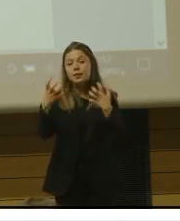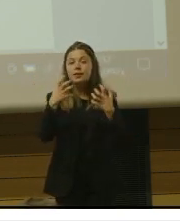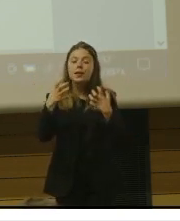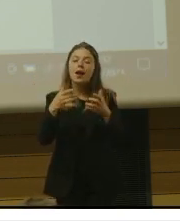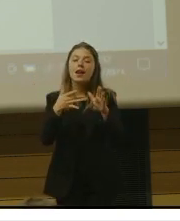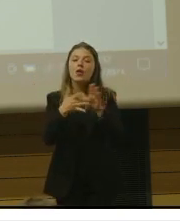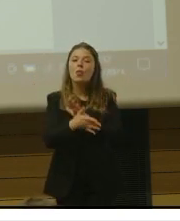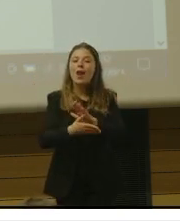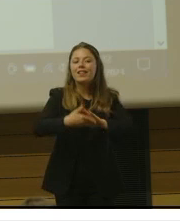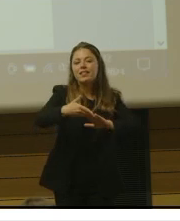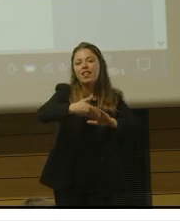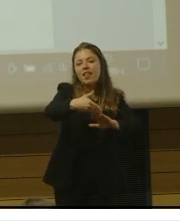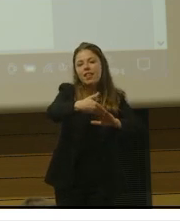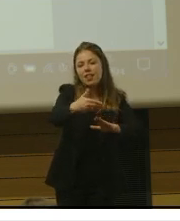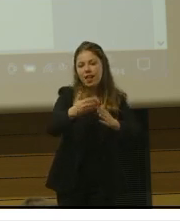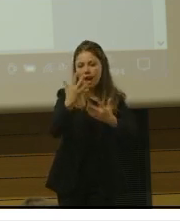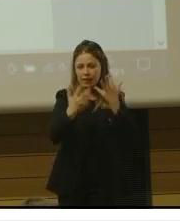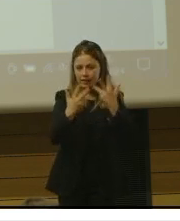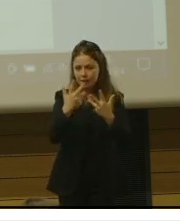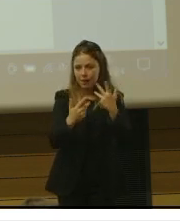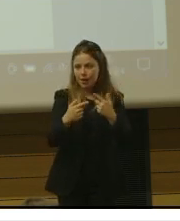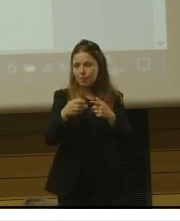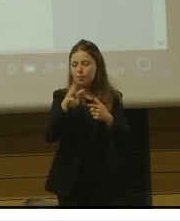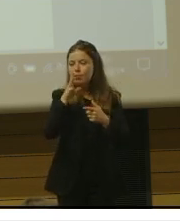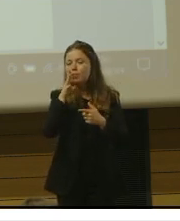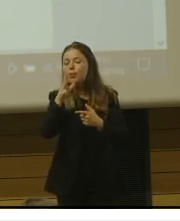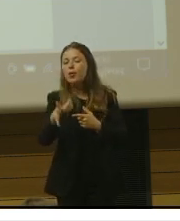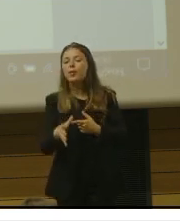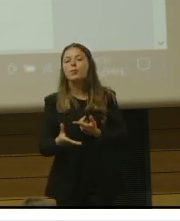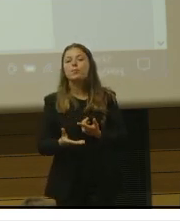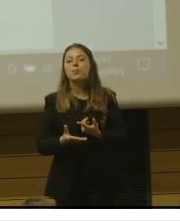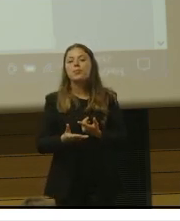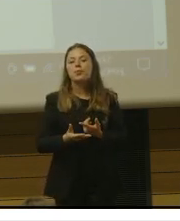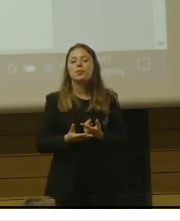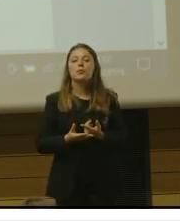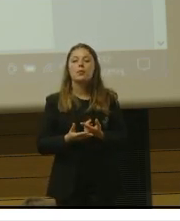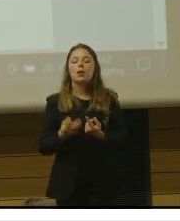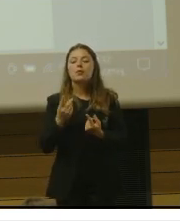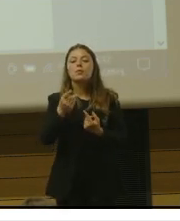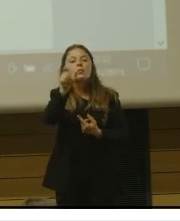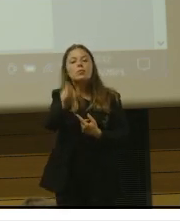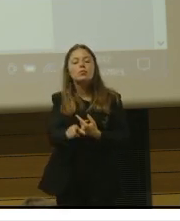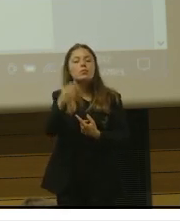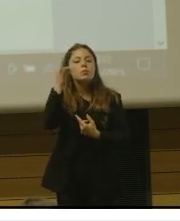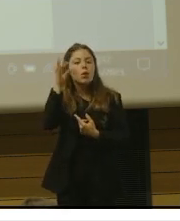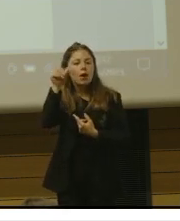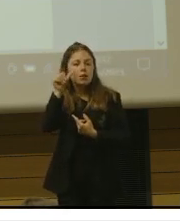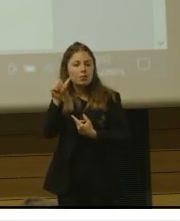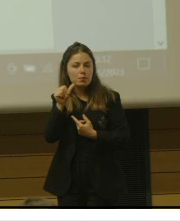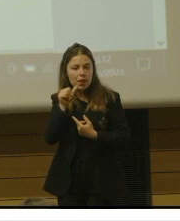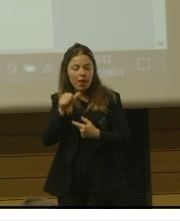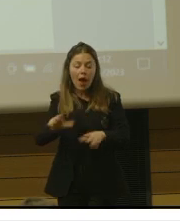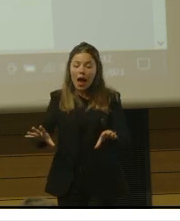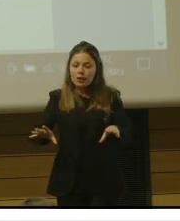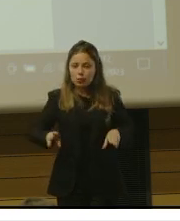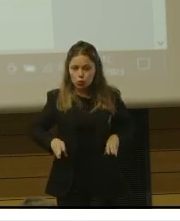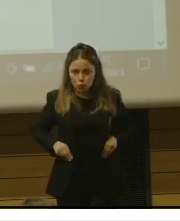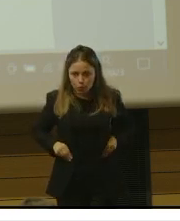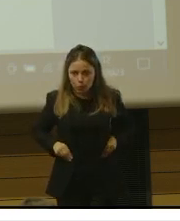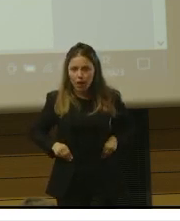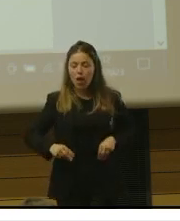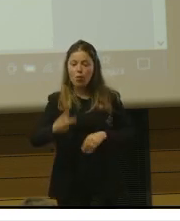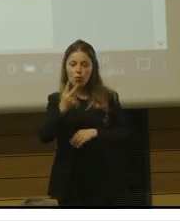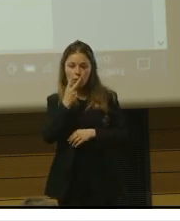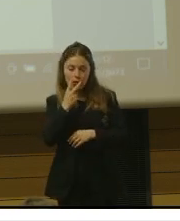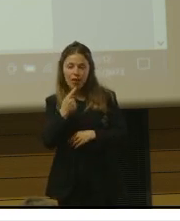cierta tendencia a infraestimar estos datos, ¿no? ¿Por qué? Porque, bueno, pues muchas veces para una mujer embarazada, ¿no? Asumir que es fumadora